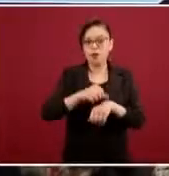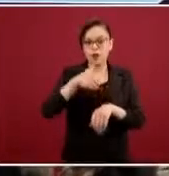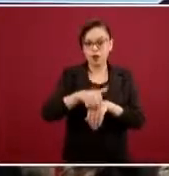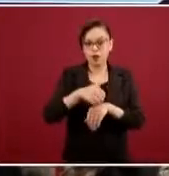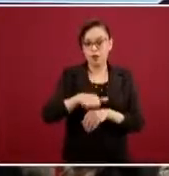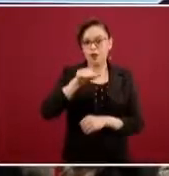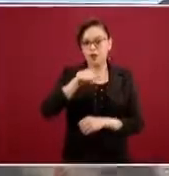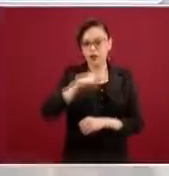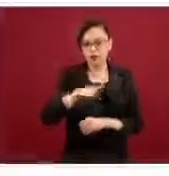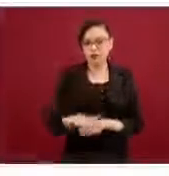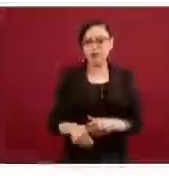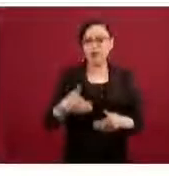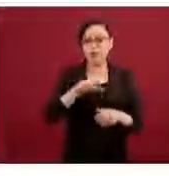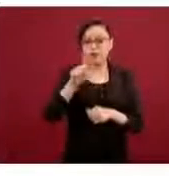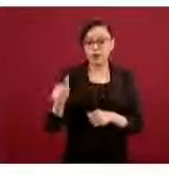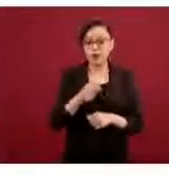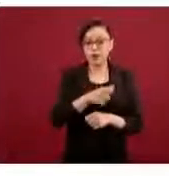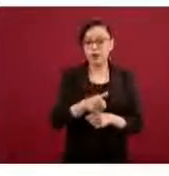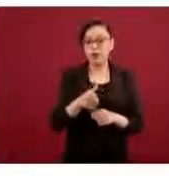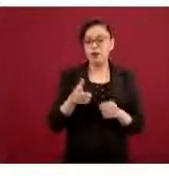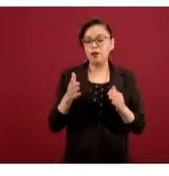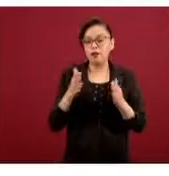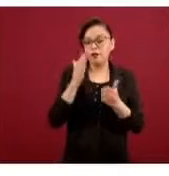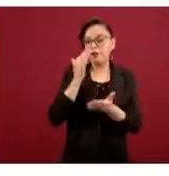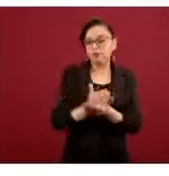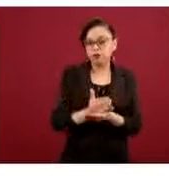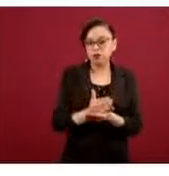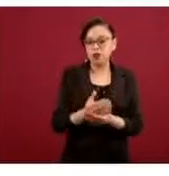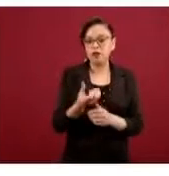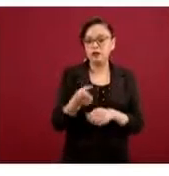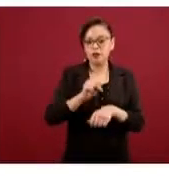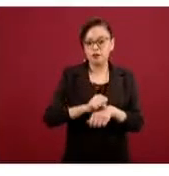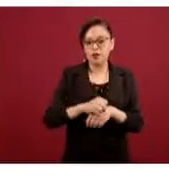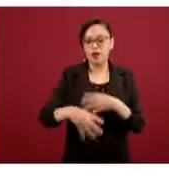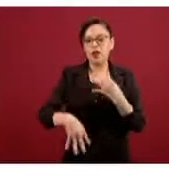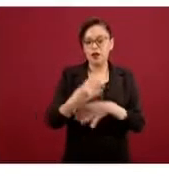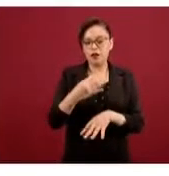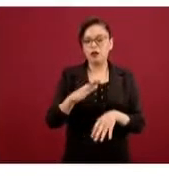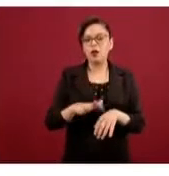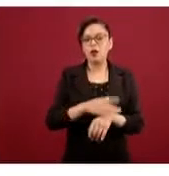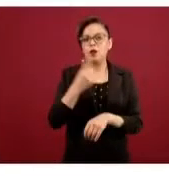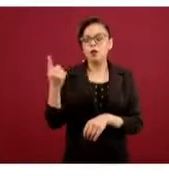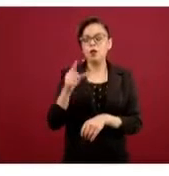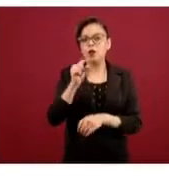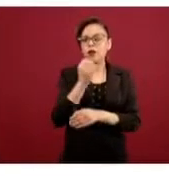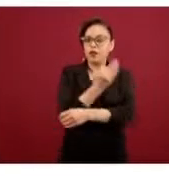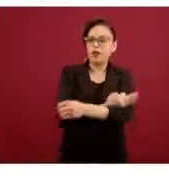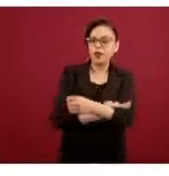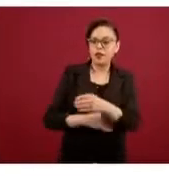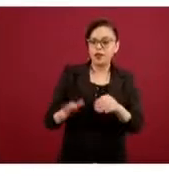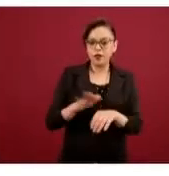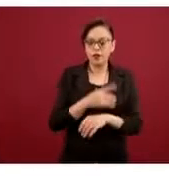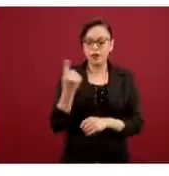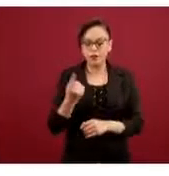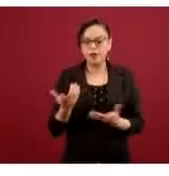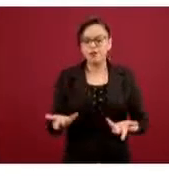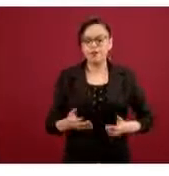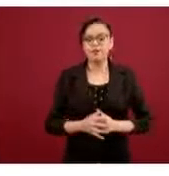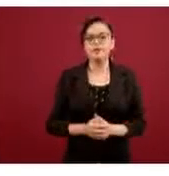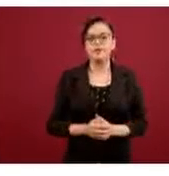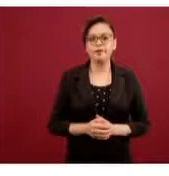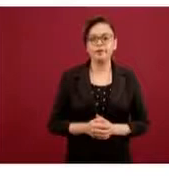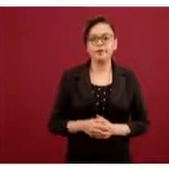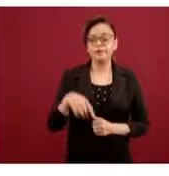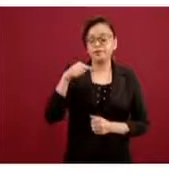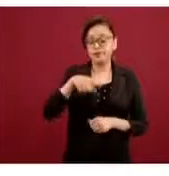tenemos el corte hasta la semana 14. ¿Cuál es la razón de este retraso? Que el ciclo de notificación de